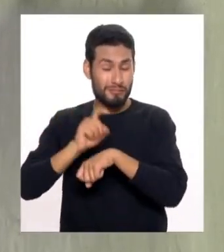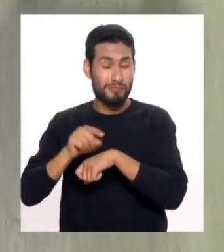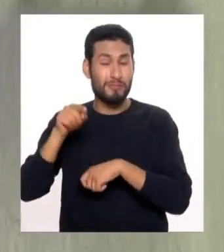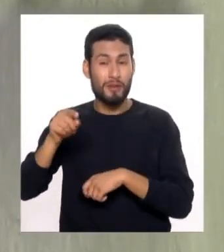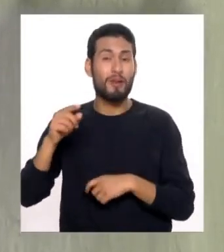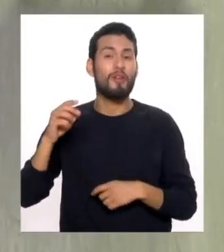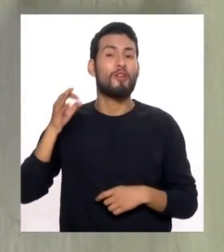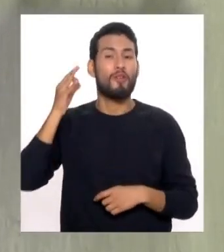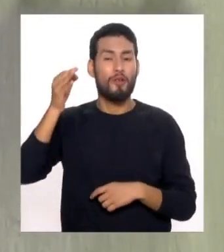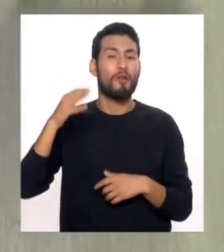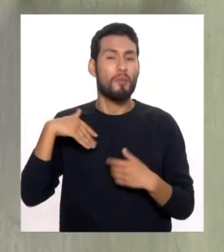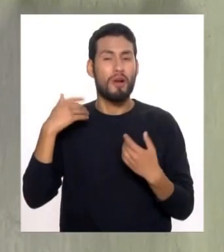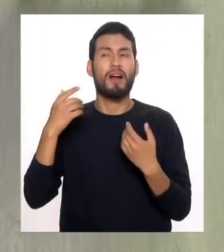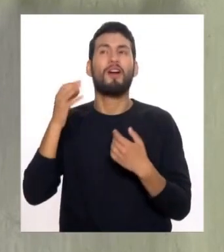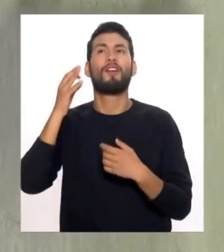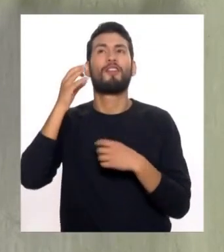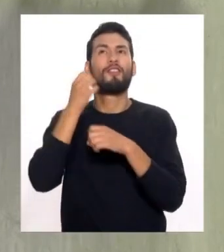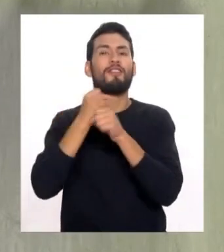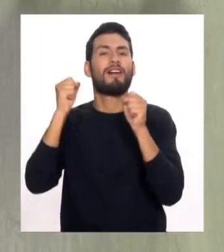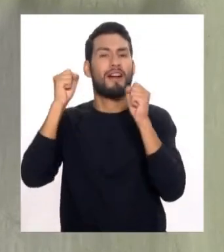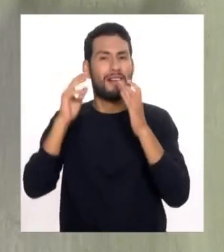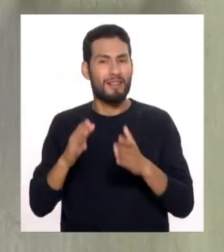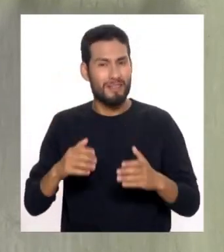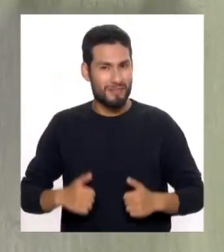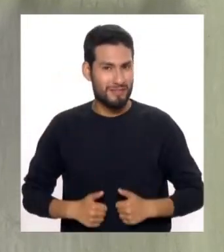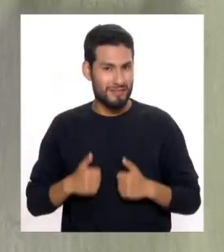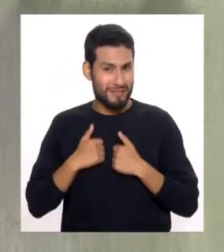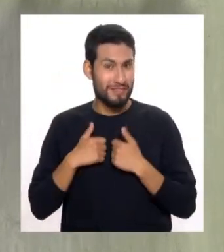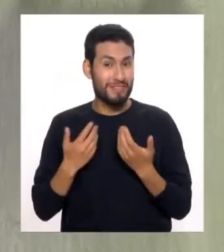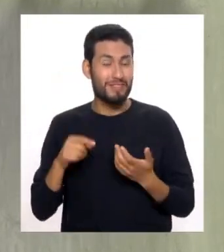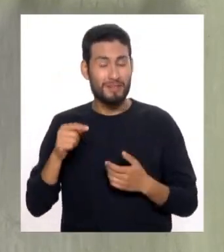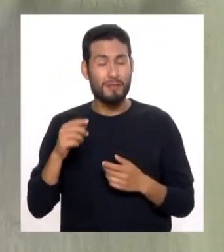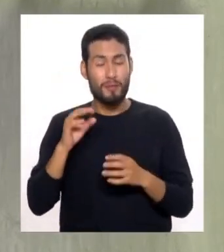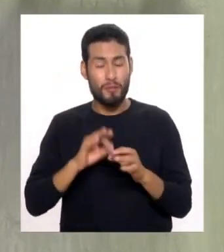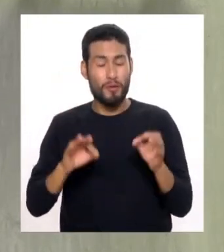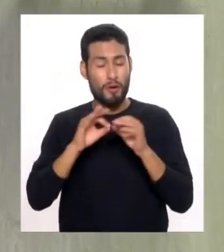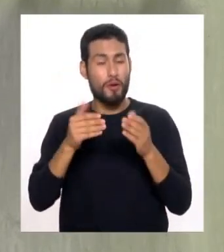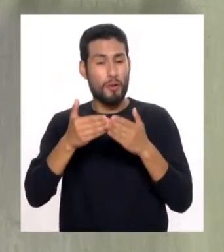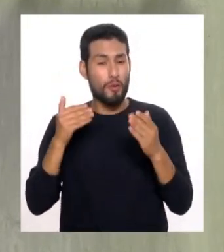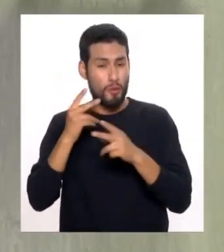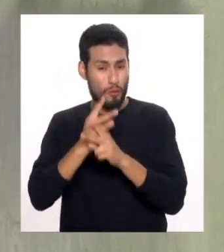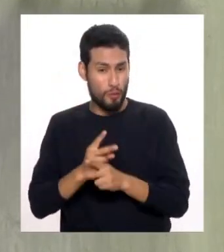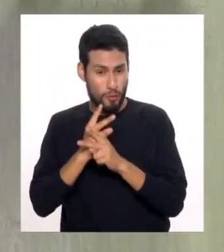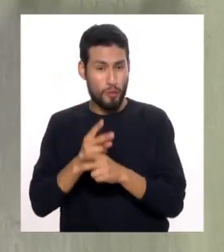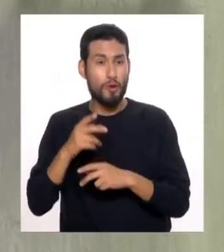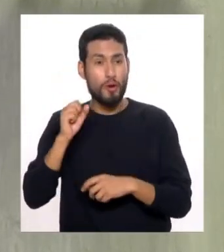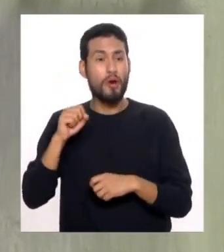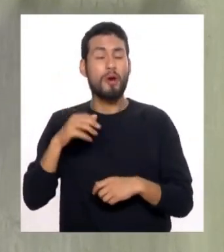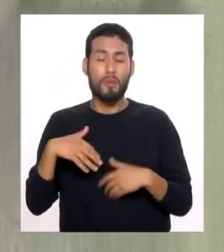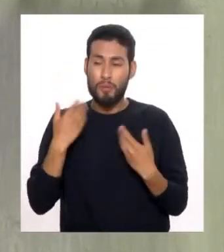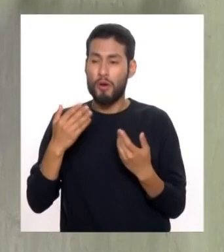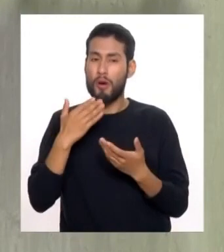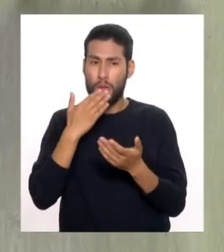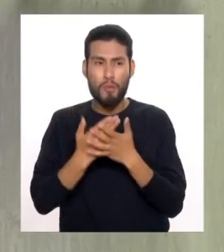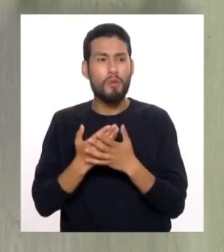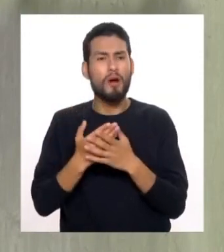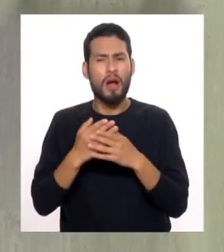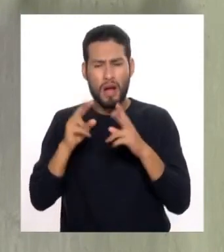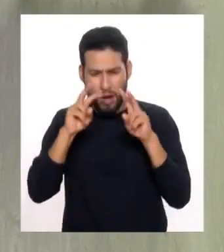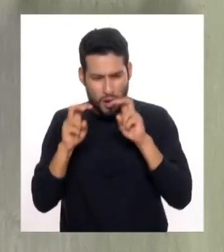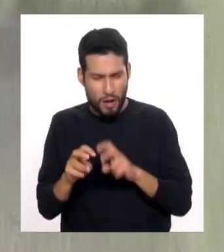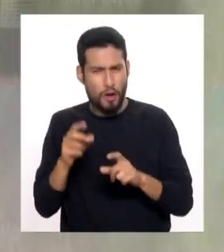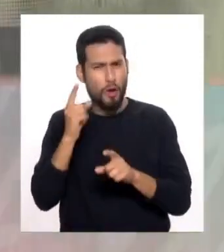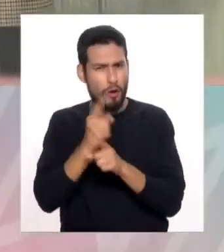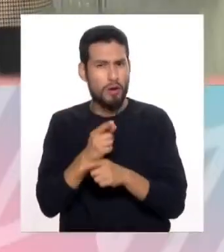futuros salvavidas. Y eso es importantísimo para poder hablar de prevención, para poder hablar de un diagnóstico adecuado. Y creo que son